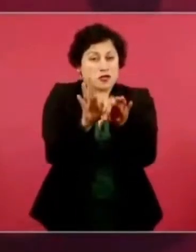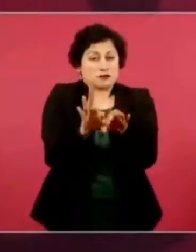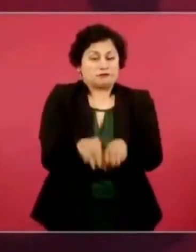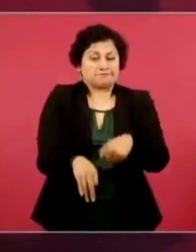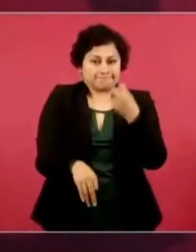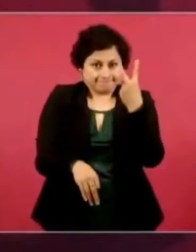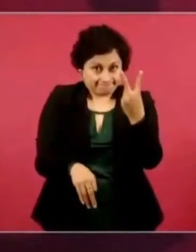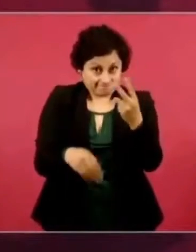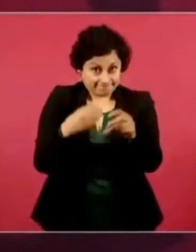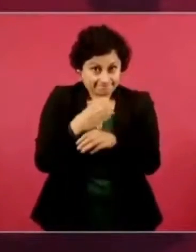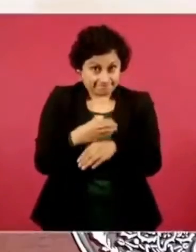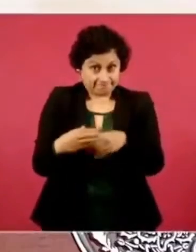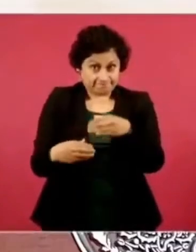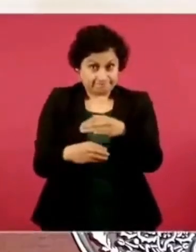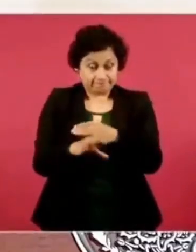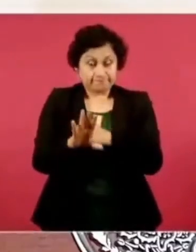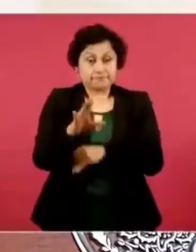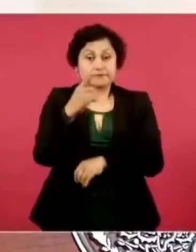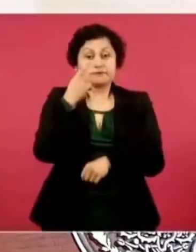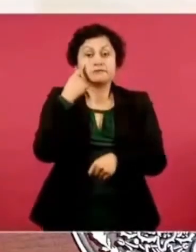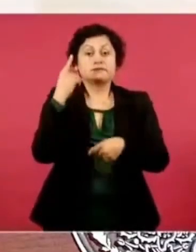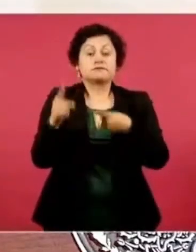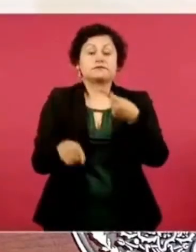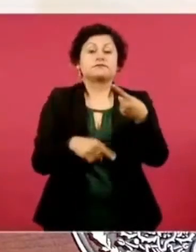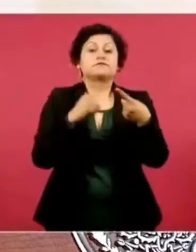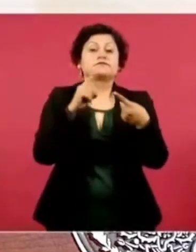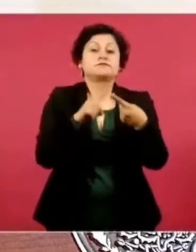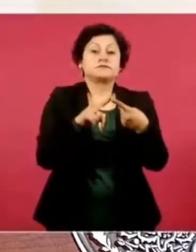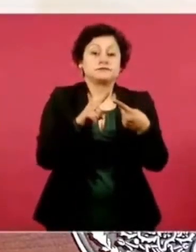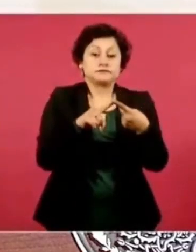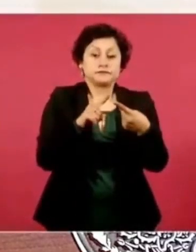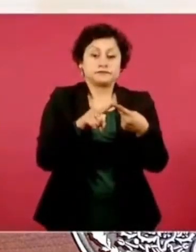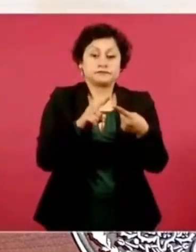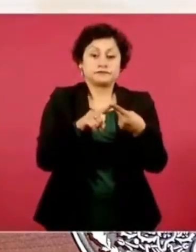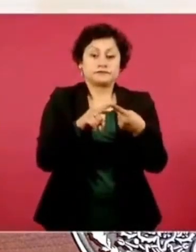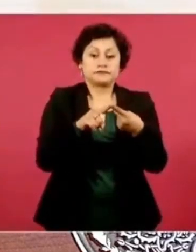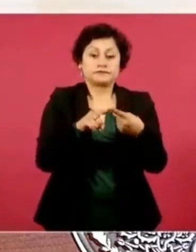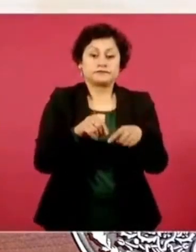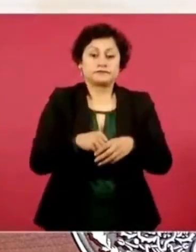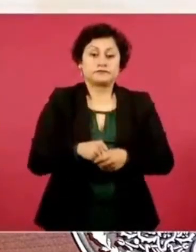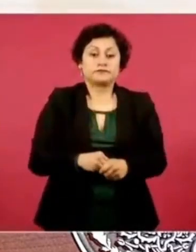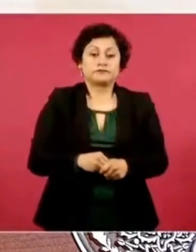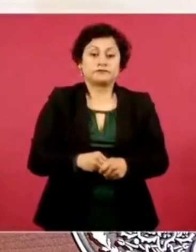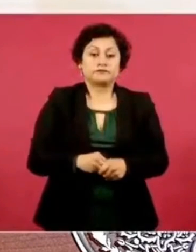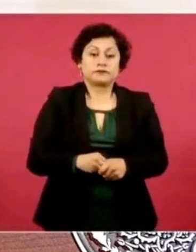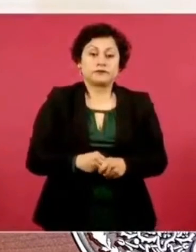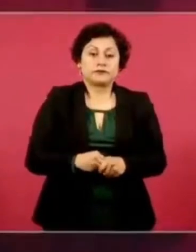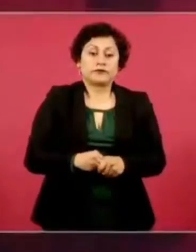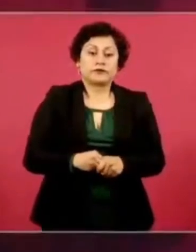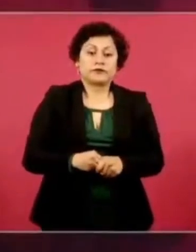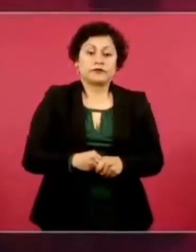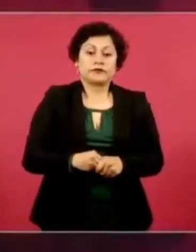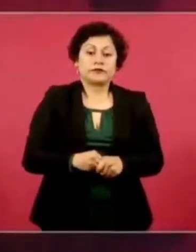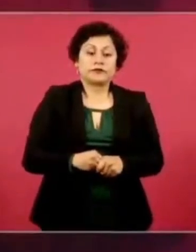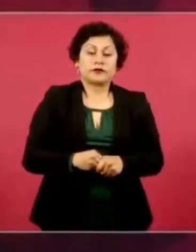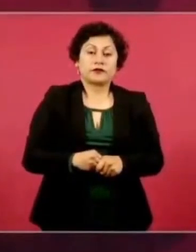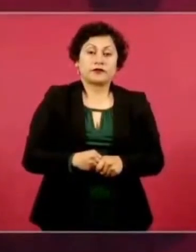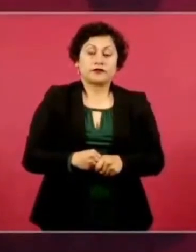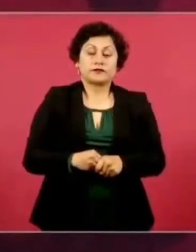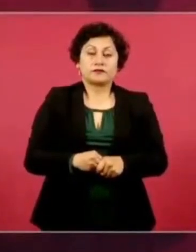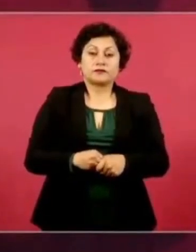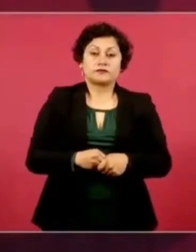Una, que el que llega, la persona que llega o que llegue